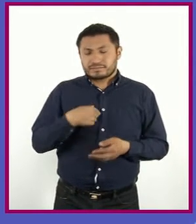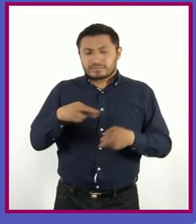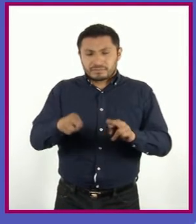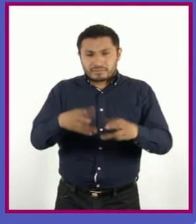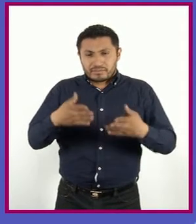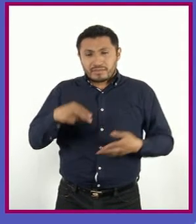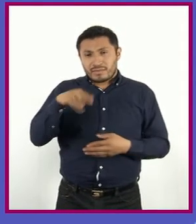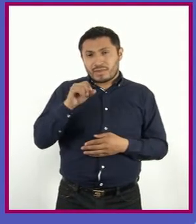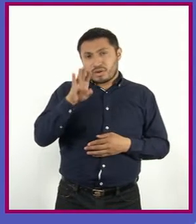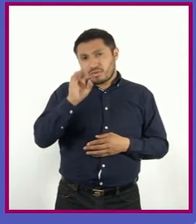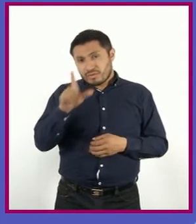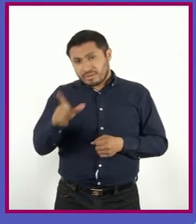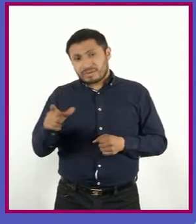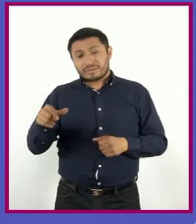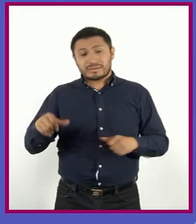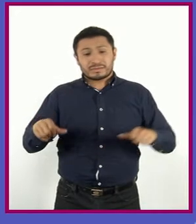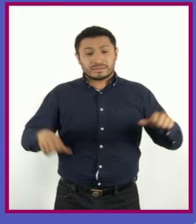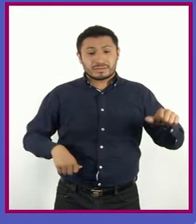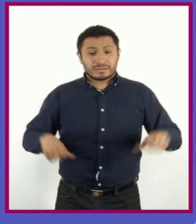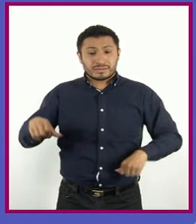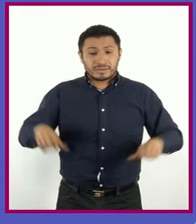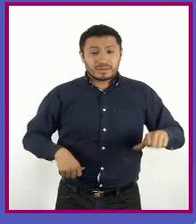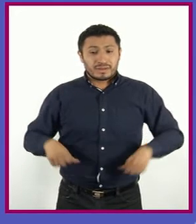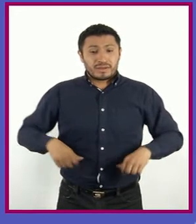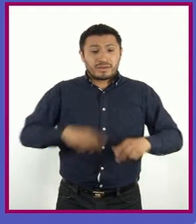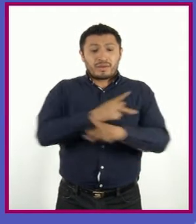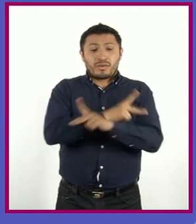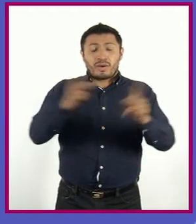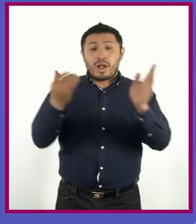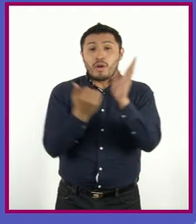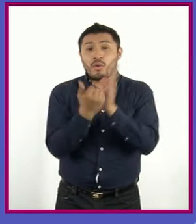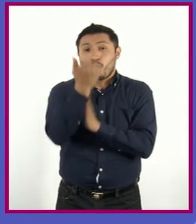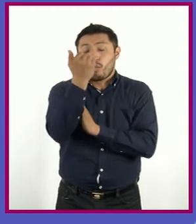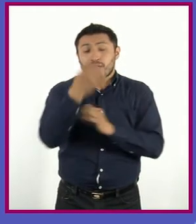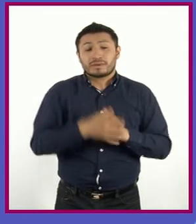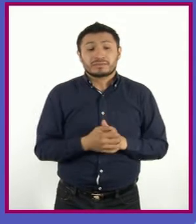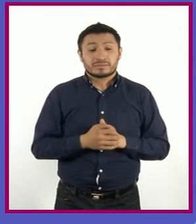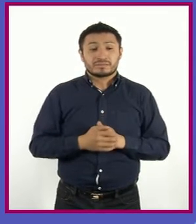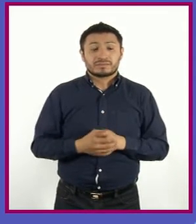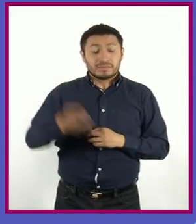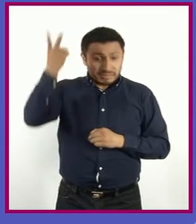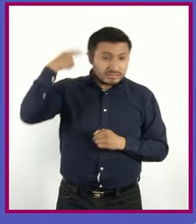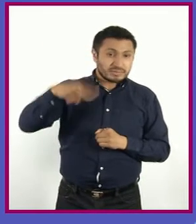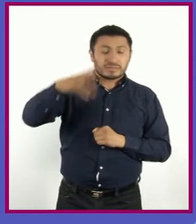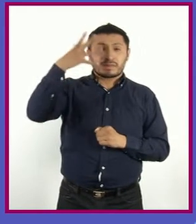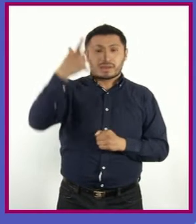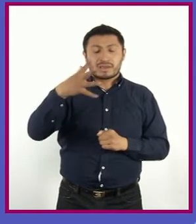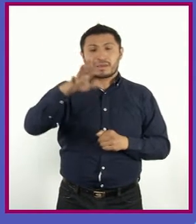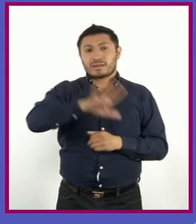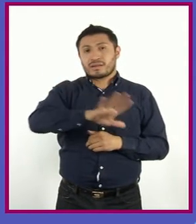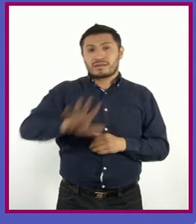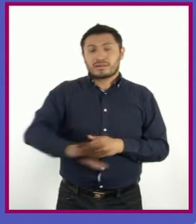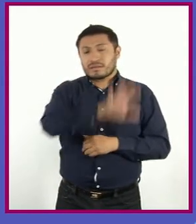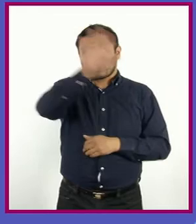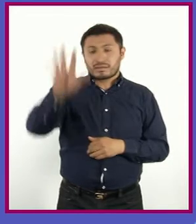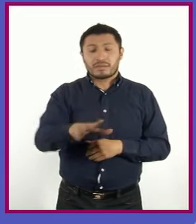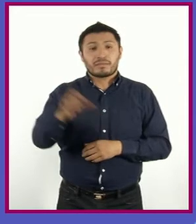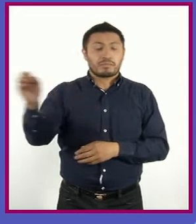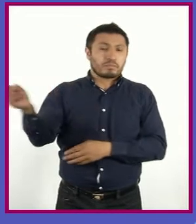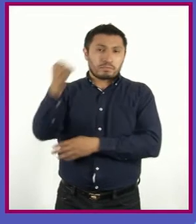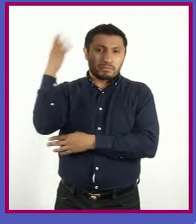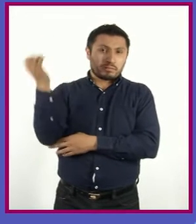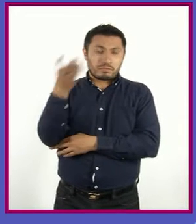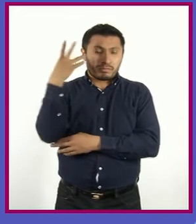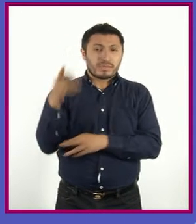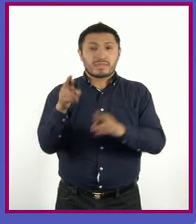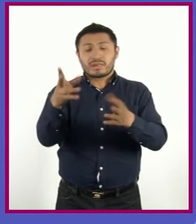premio Nobel, mi actividad pública se vio incrementada. Viajé por los 5 continentes dando conferencias,